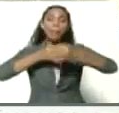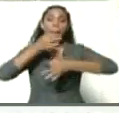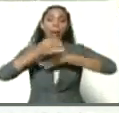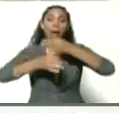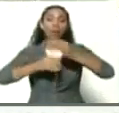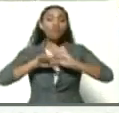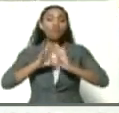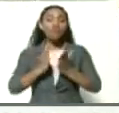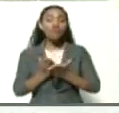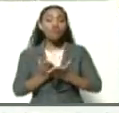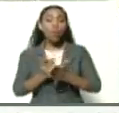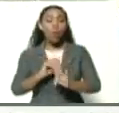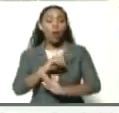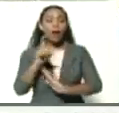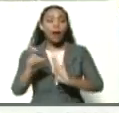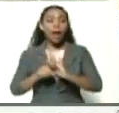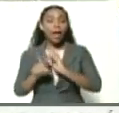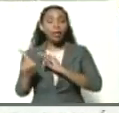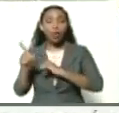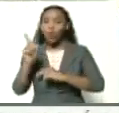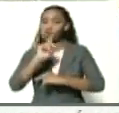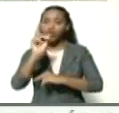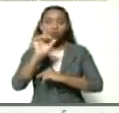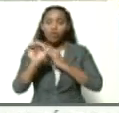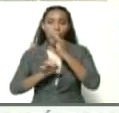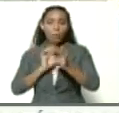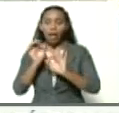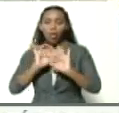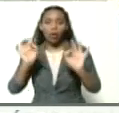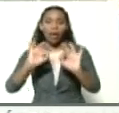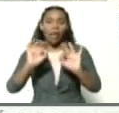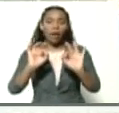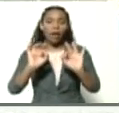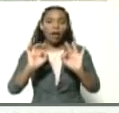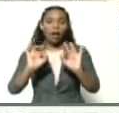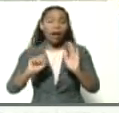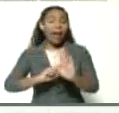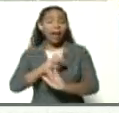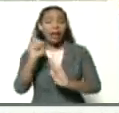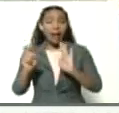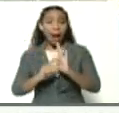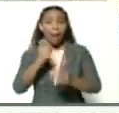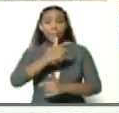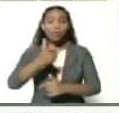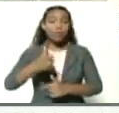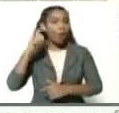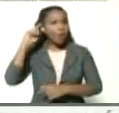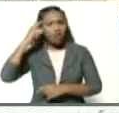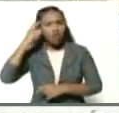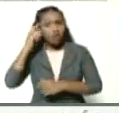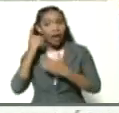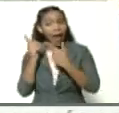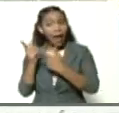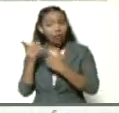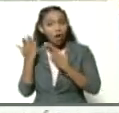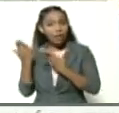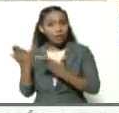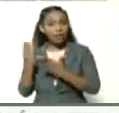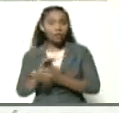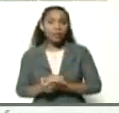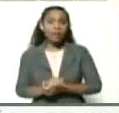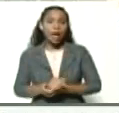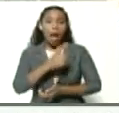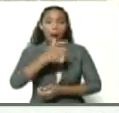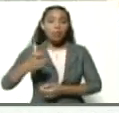en el mundo en general esto no se ha explicado. En general la gente en la calle no sabe que esto es así. La